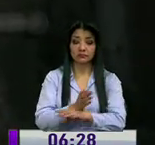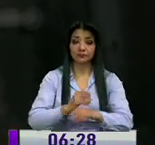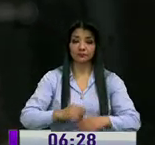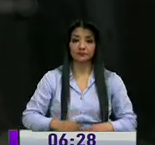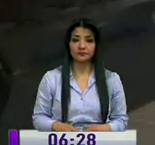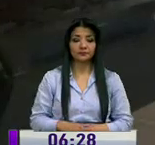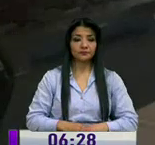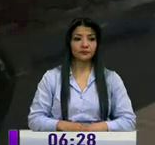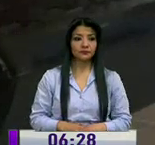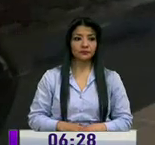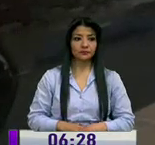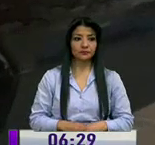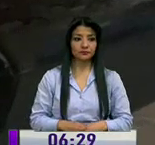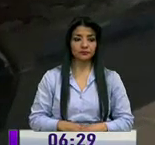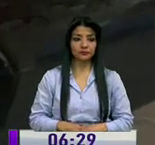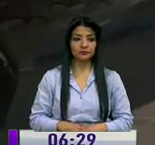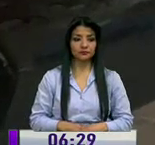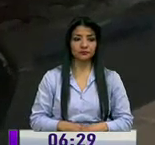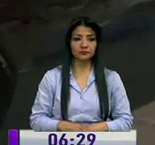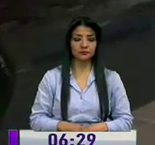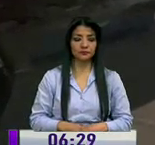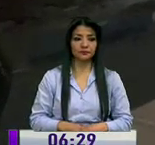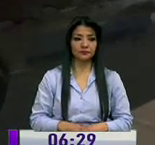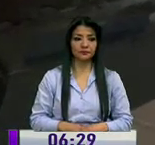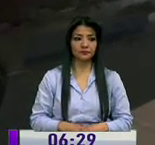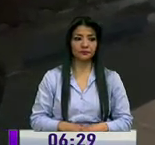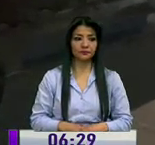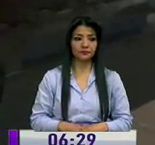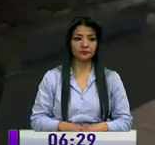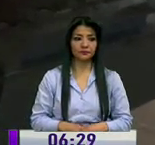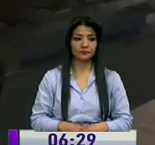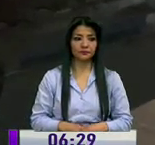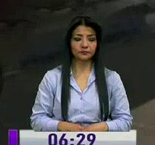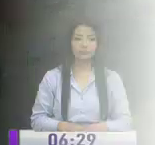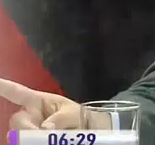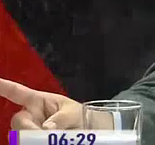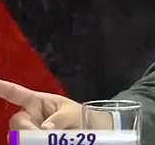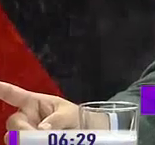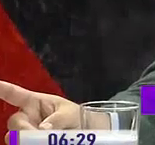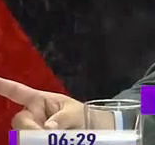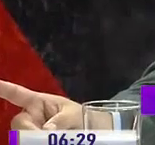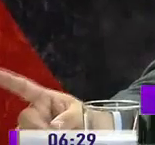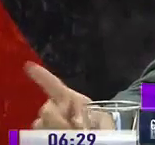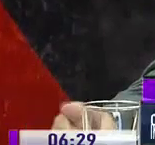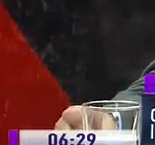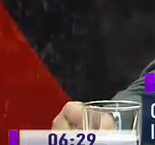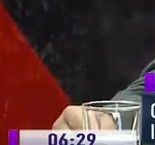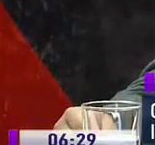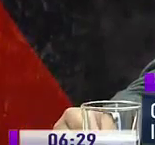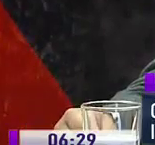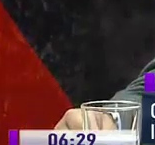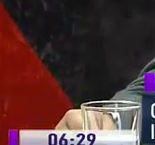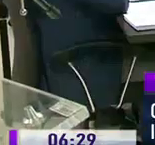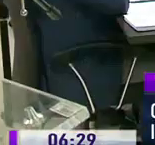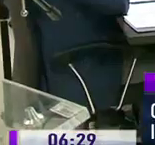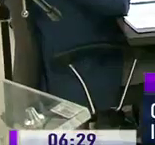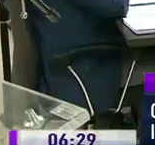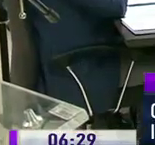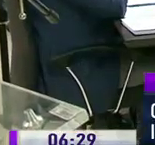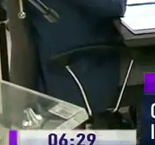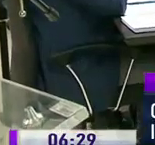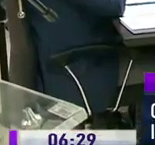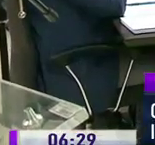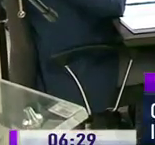Eduardo García desde la provincia de Manabí, informó Wendy Delgado. Es tiempo de realizar la primera pausa acá en nuestro programa.